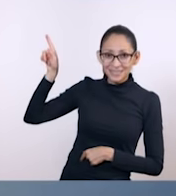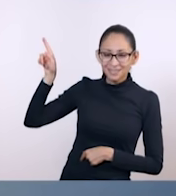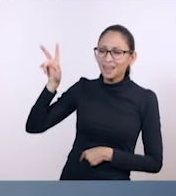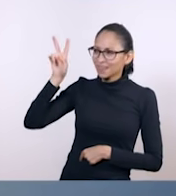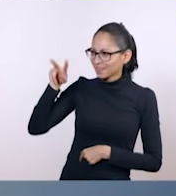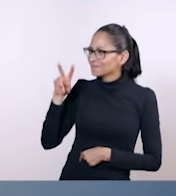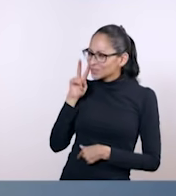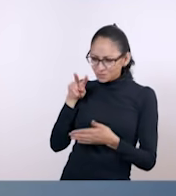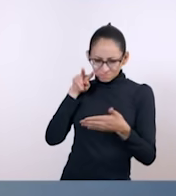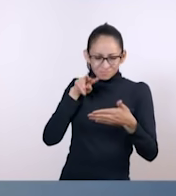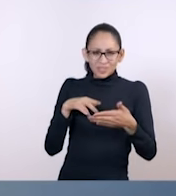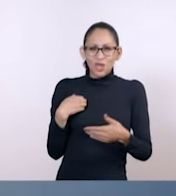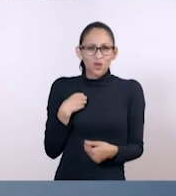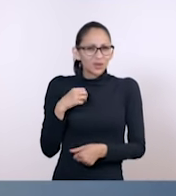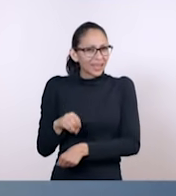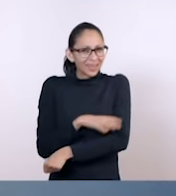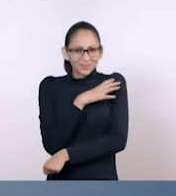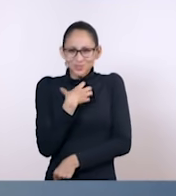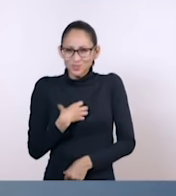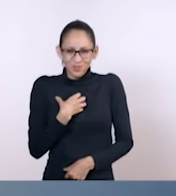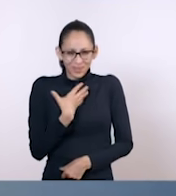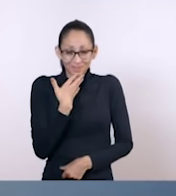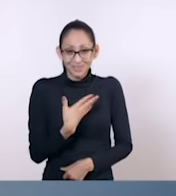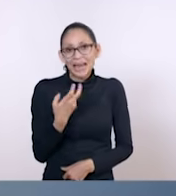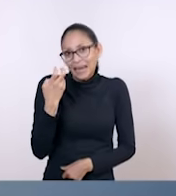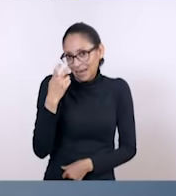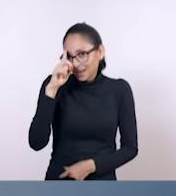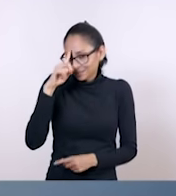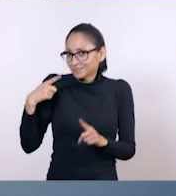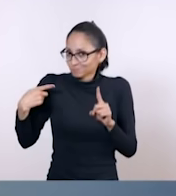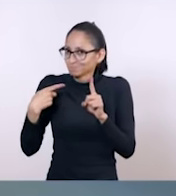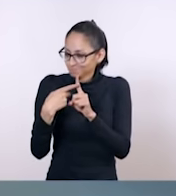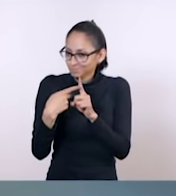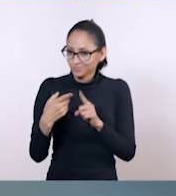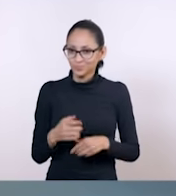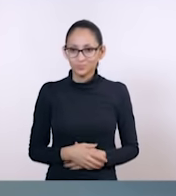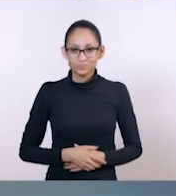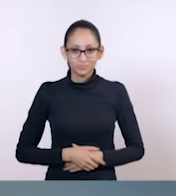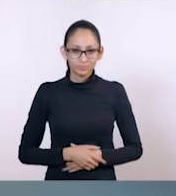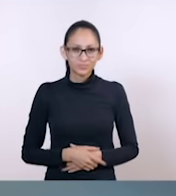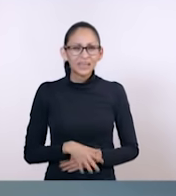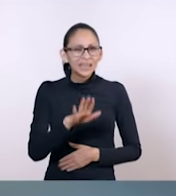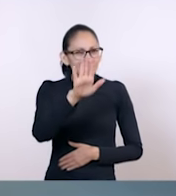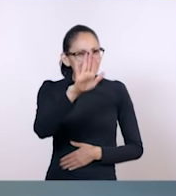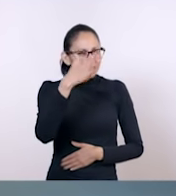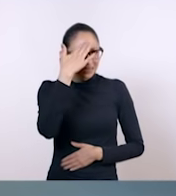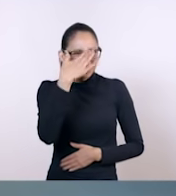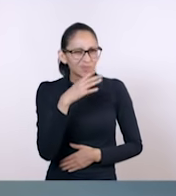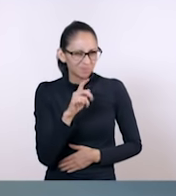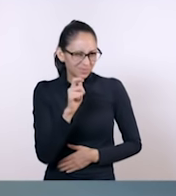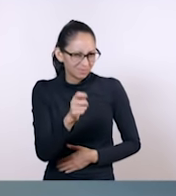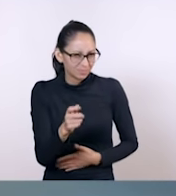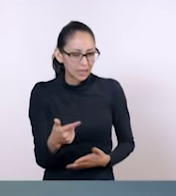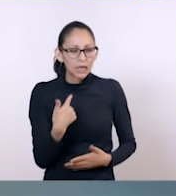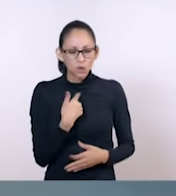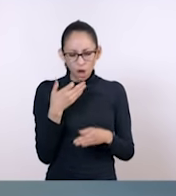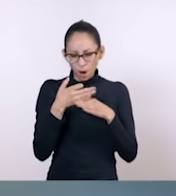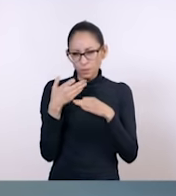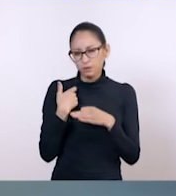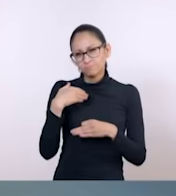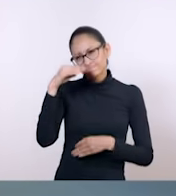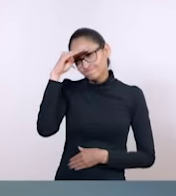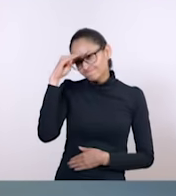me hace sentir muy bien conmigo misma. Muy bien. Pues esa es la idea. ¿Cómo ves? Ay, ¿sabes qué, Nelly? Y me quedé